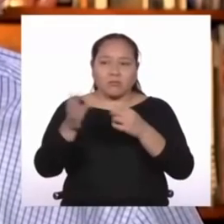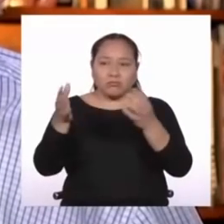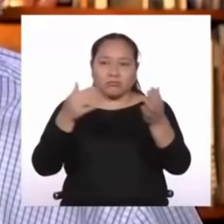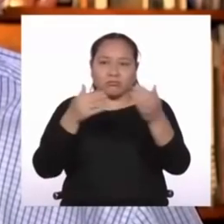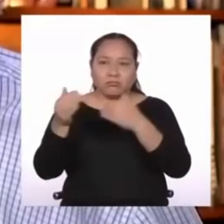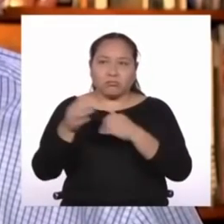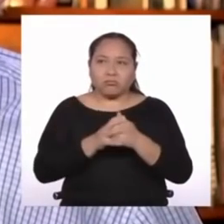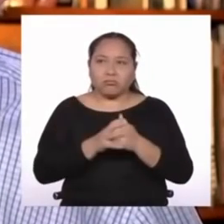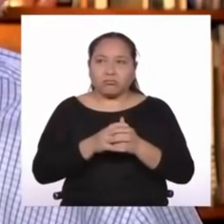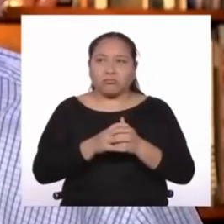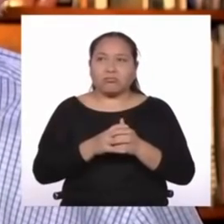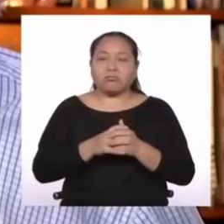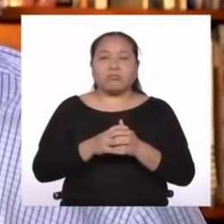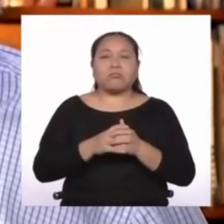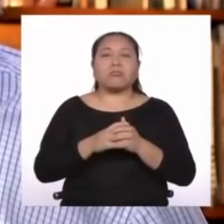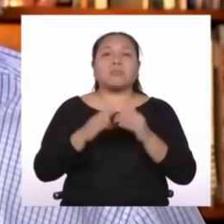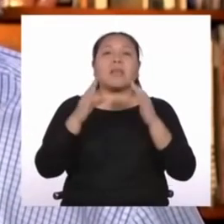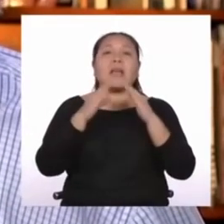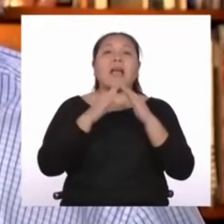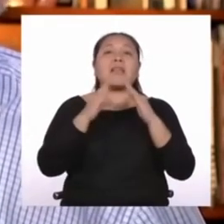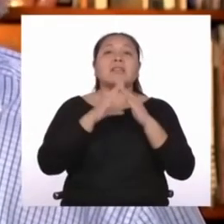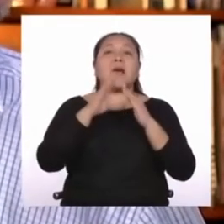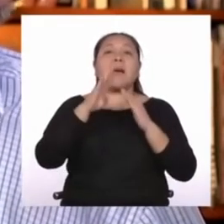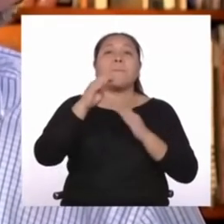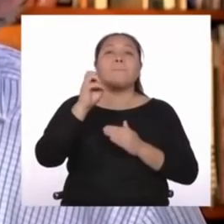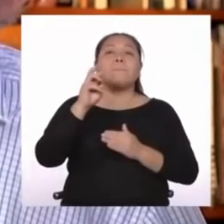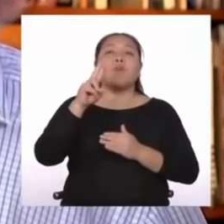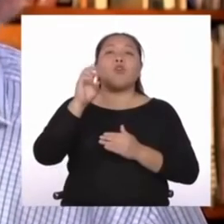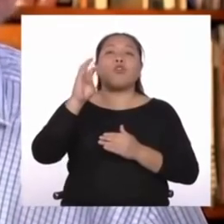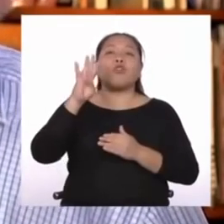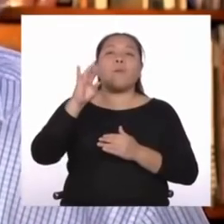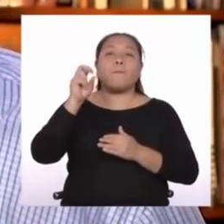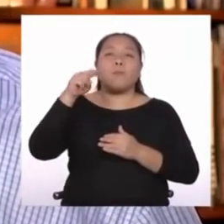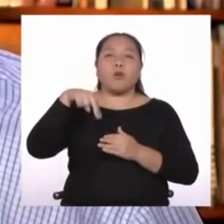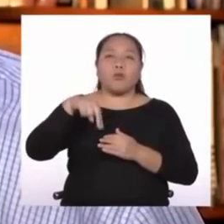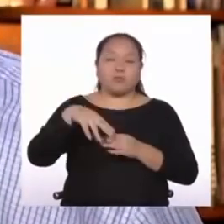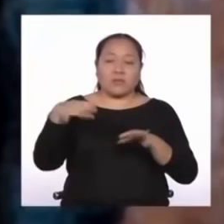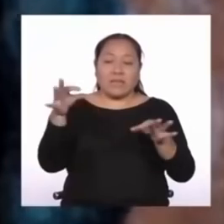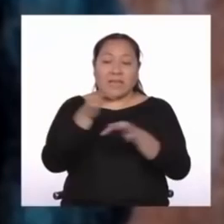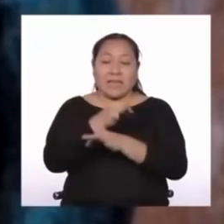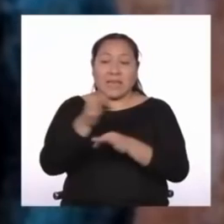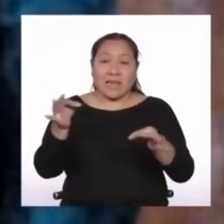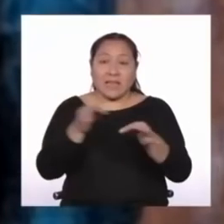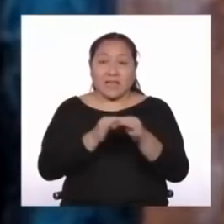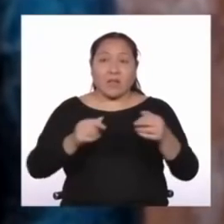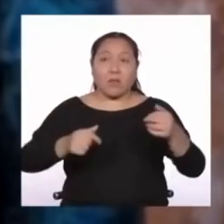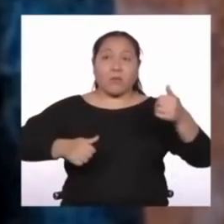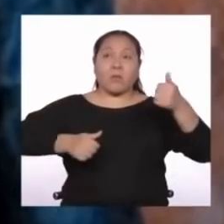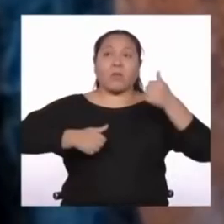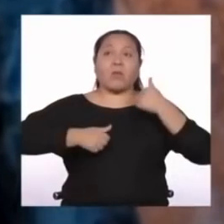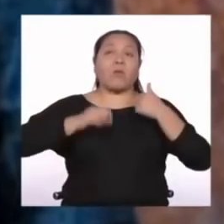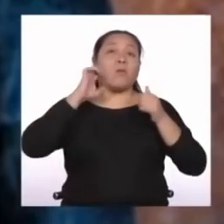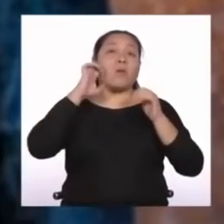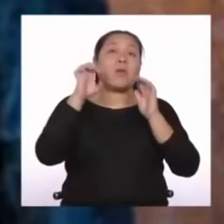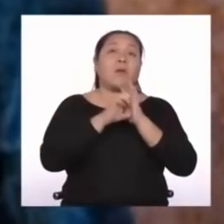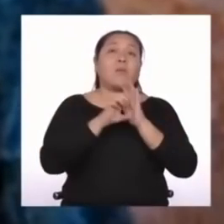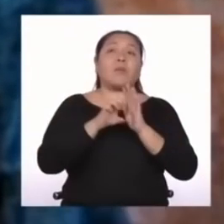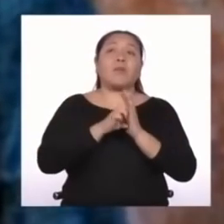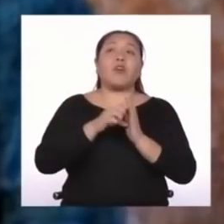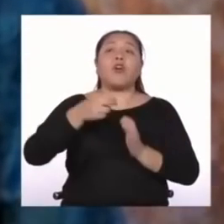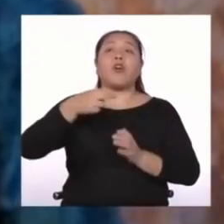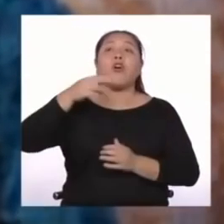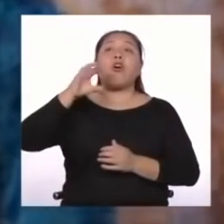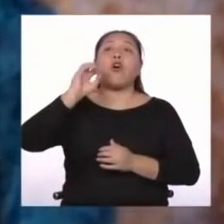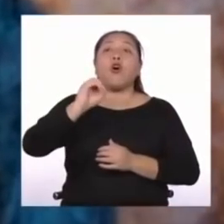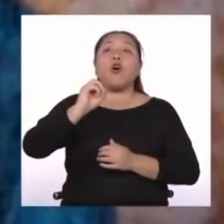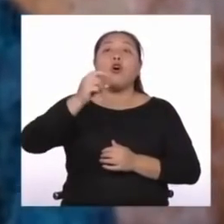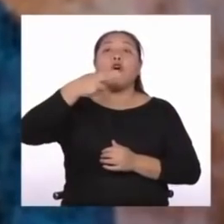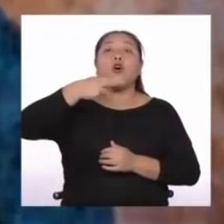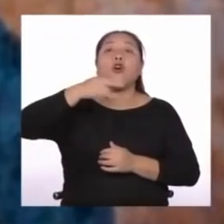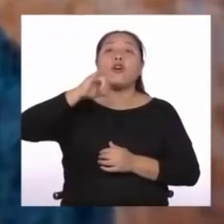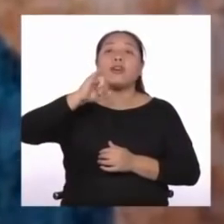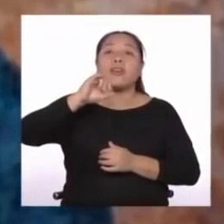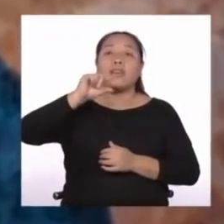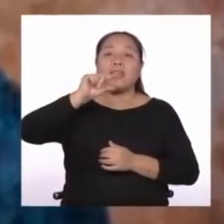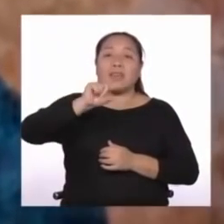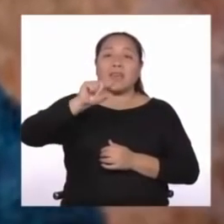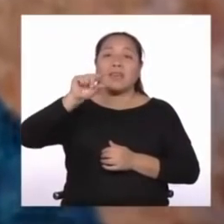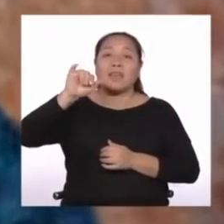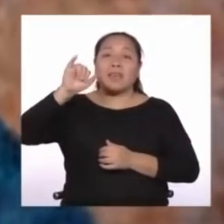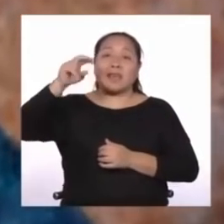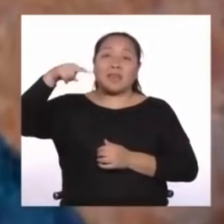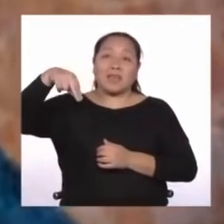de Borbón como ingenieros militares, que es el caso, por ejemplo, de Ambrosio O'Higgins. Ambrosio O'Higgins